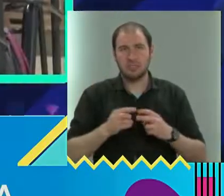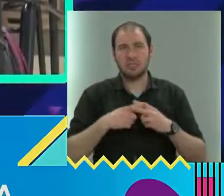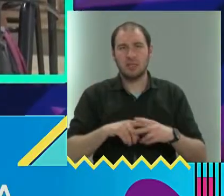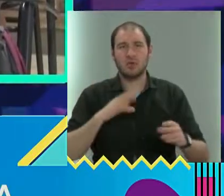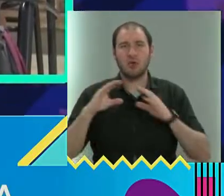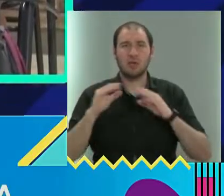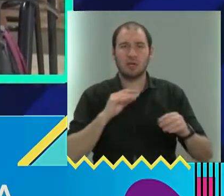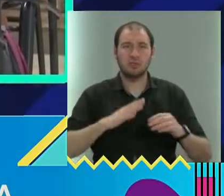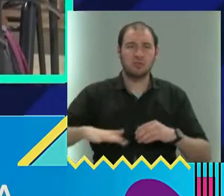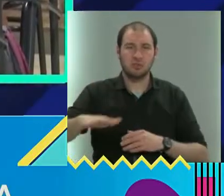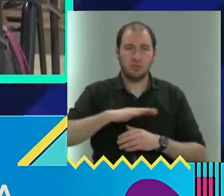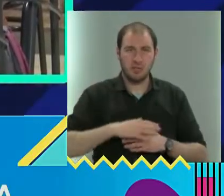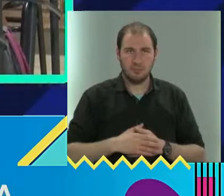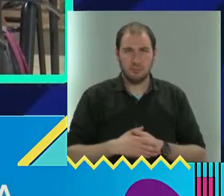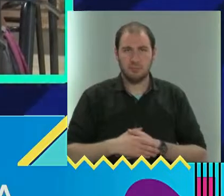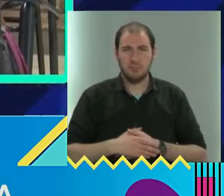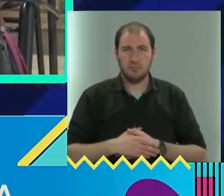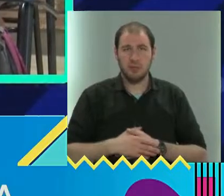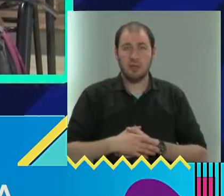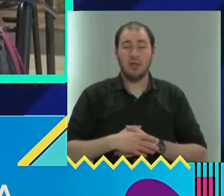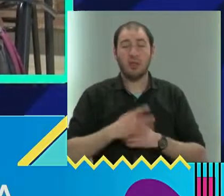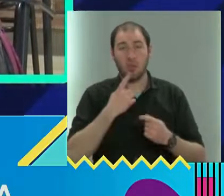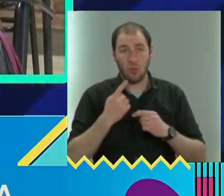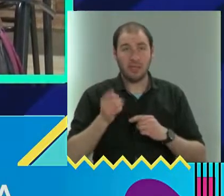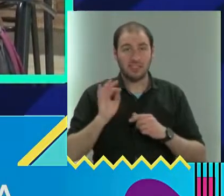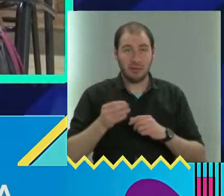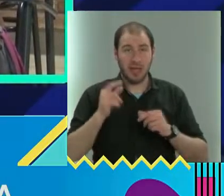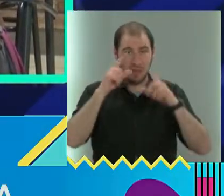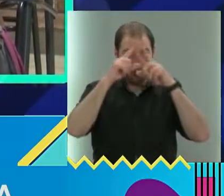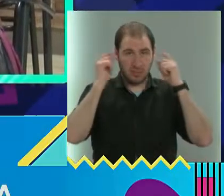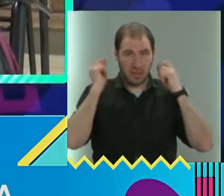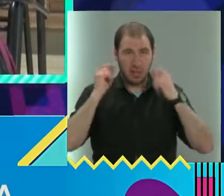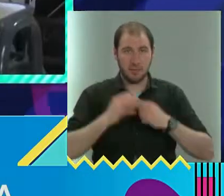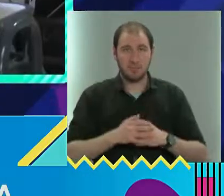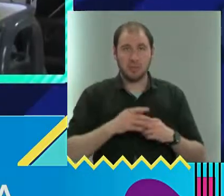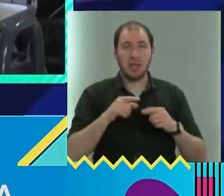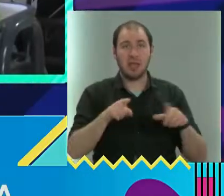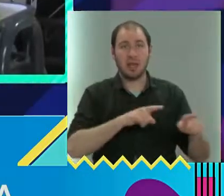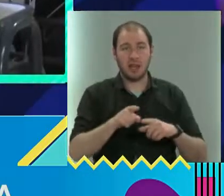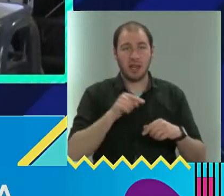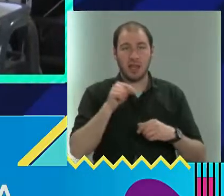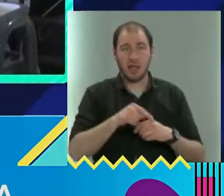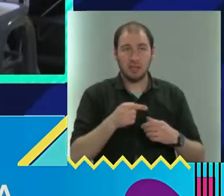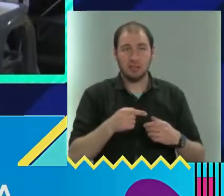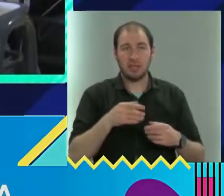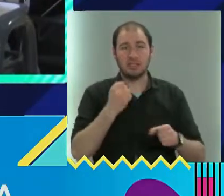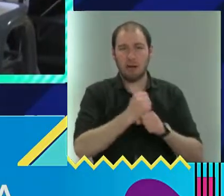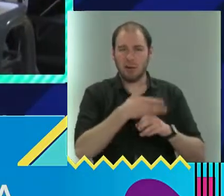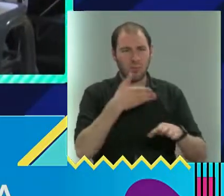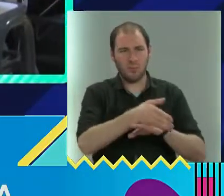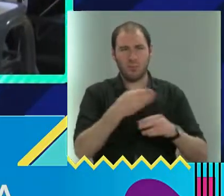en comunicación social. Bueno, si tiene esa duda, tiene que saber que enfermería es una carrera que tiene mucha inserción